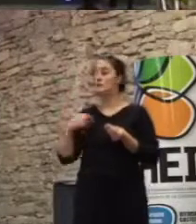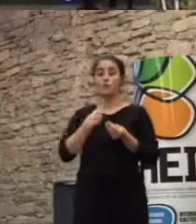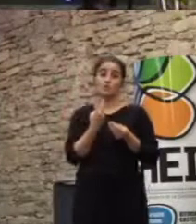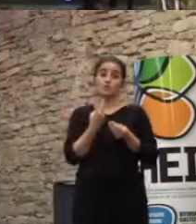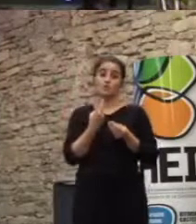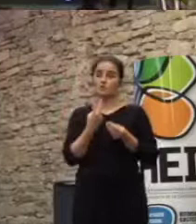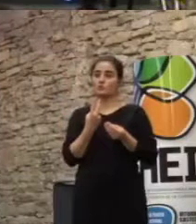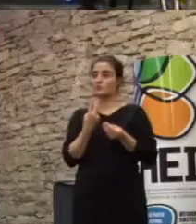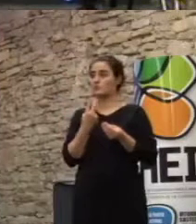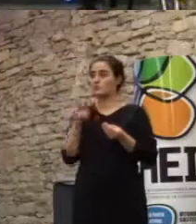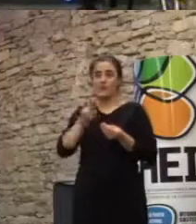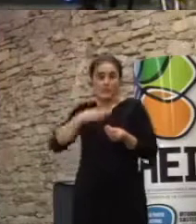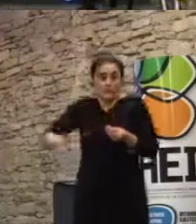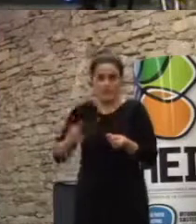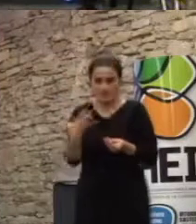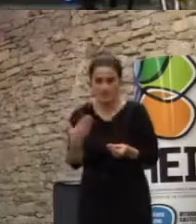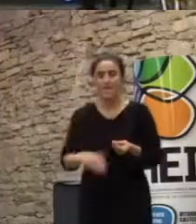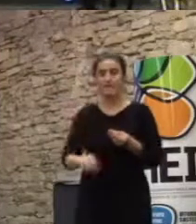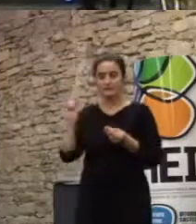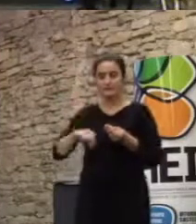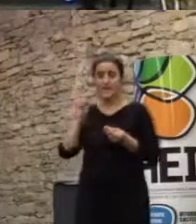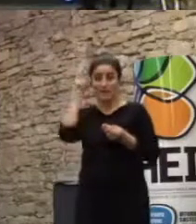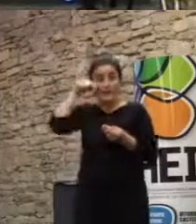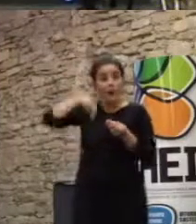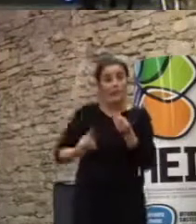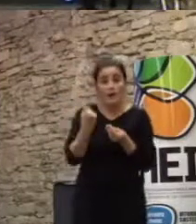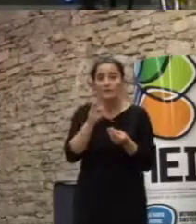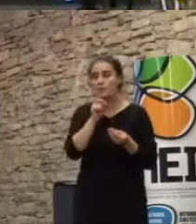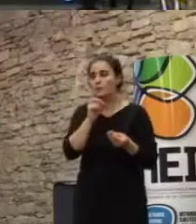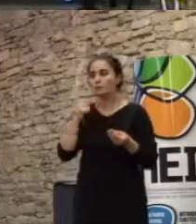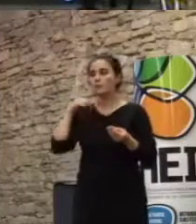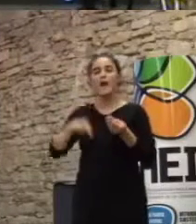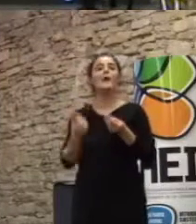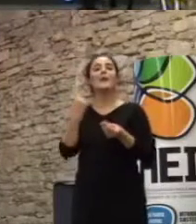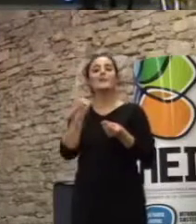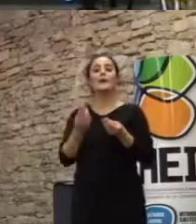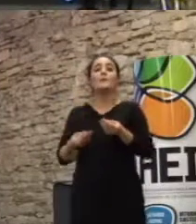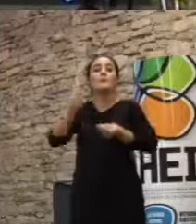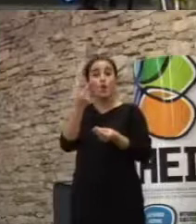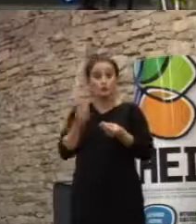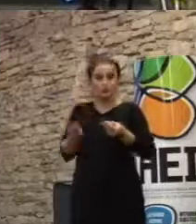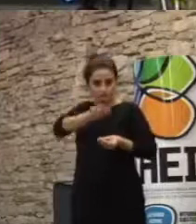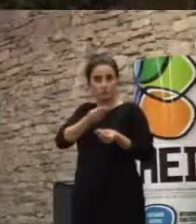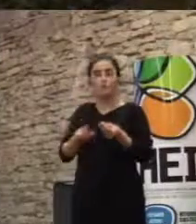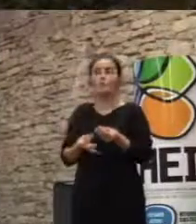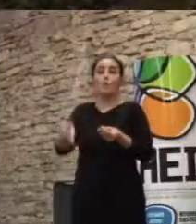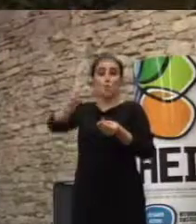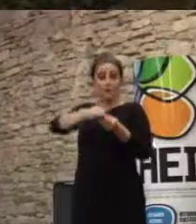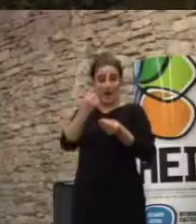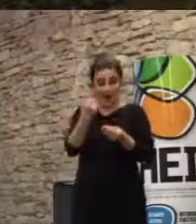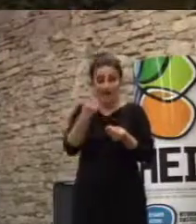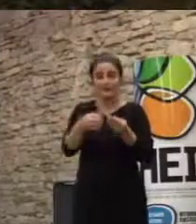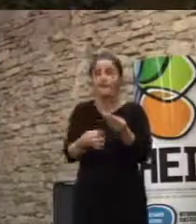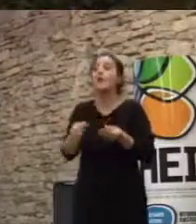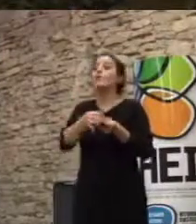no se pueden repetir no hay problema el 2 de abajo de abajo arriba subimos todos de acuerdo subimos un